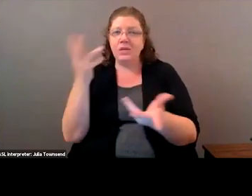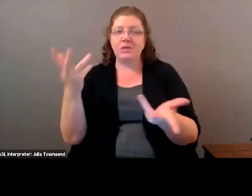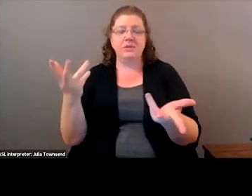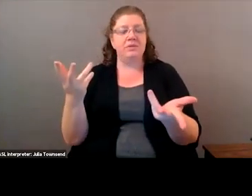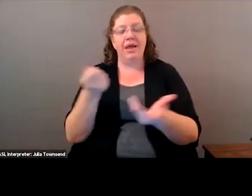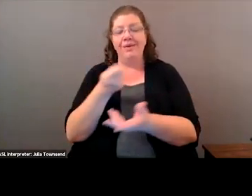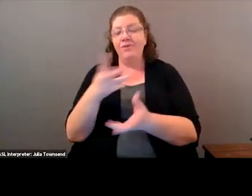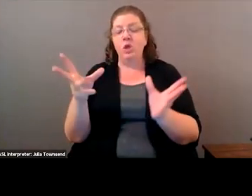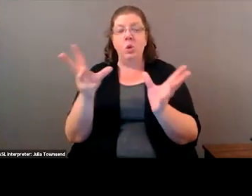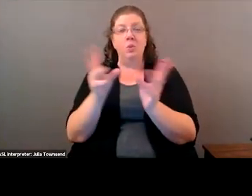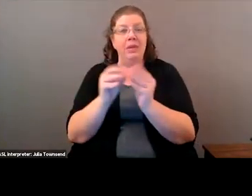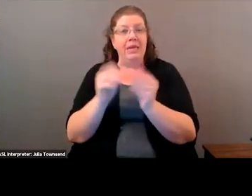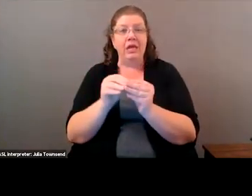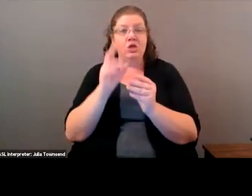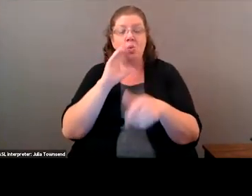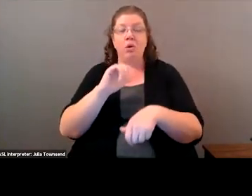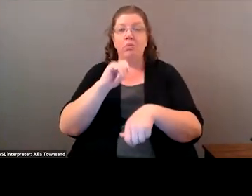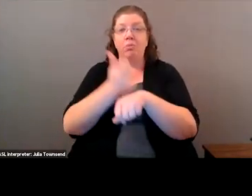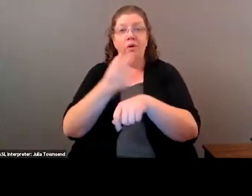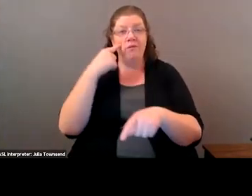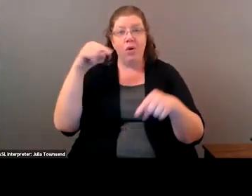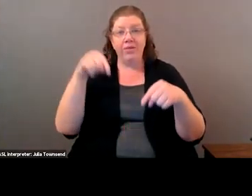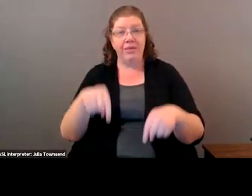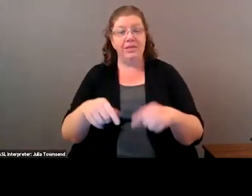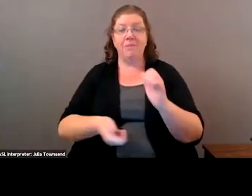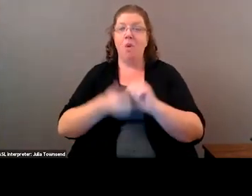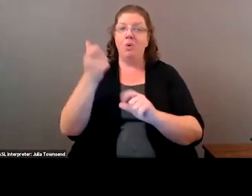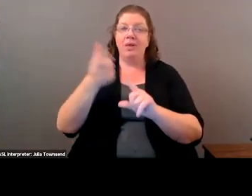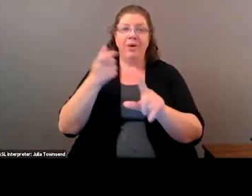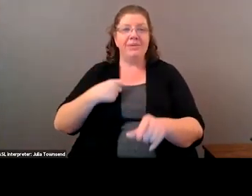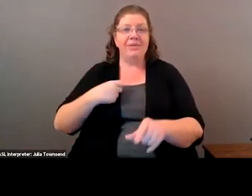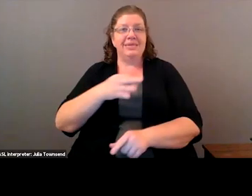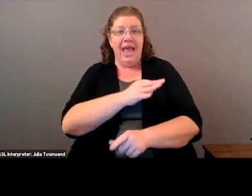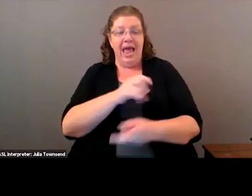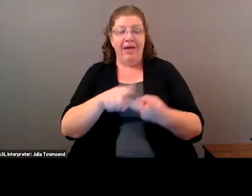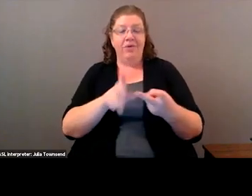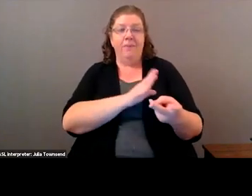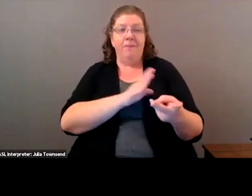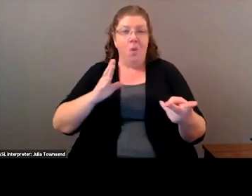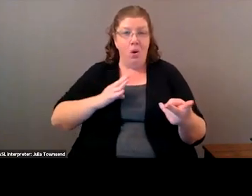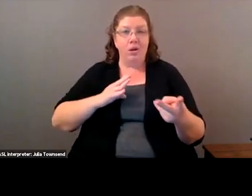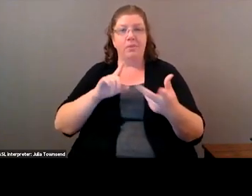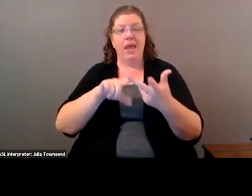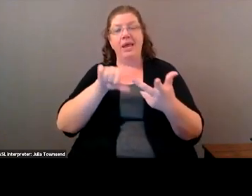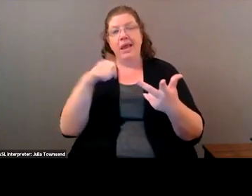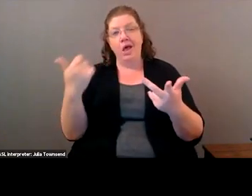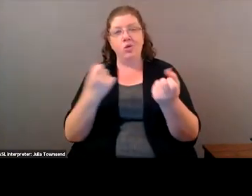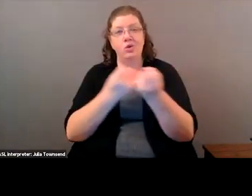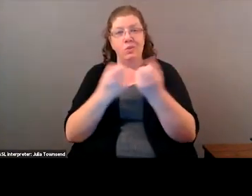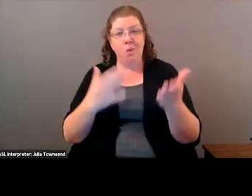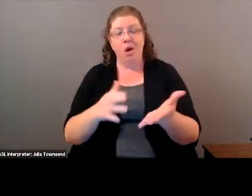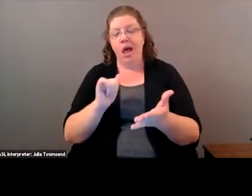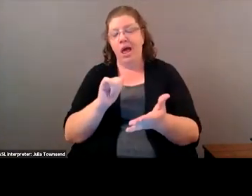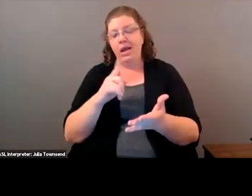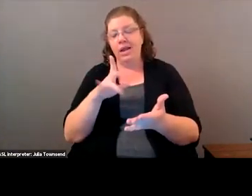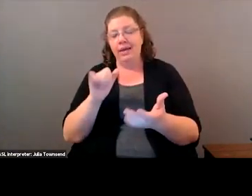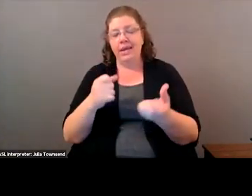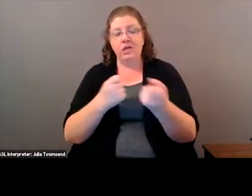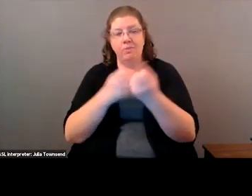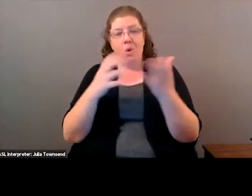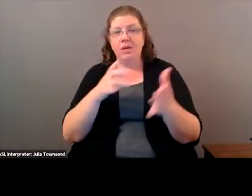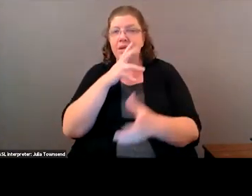en persona para los padres muy vocaciones ya se organizan para esto hay más